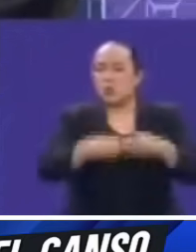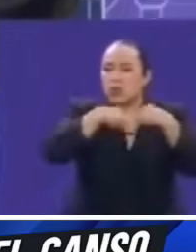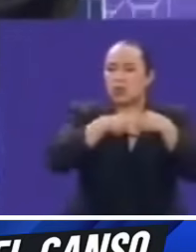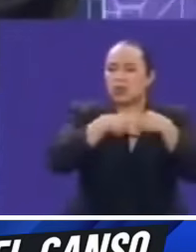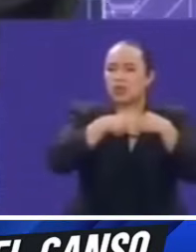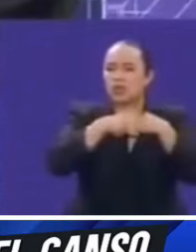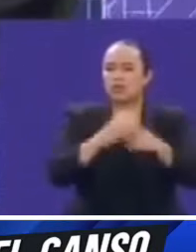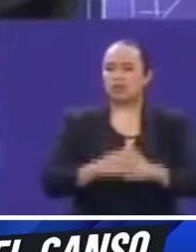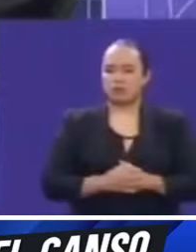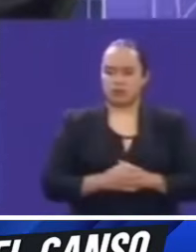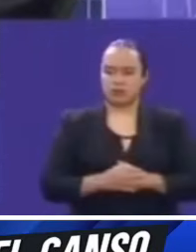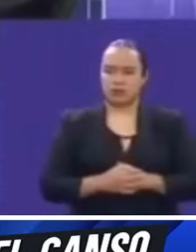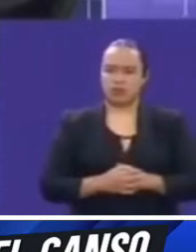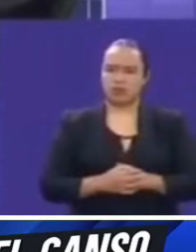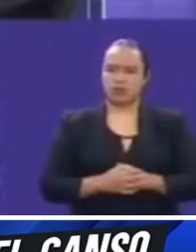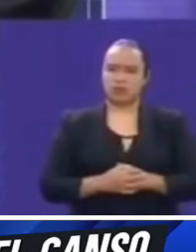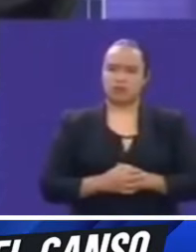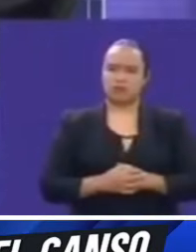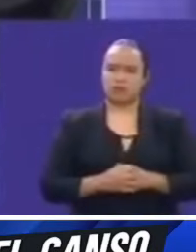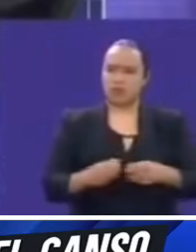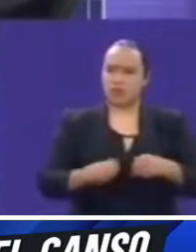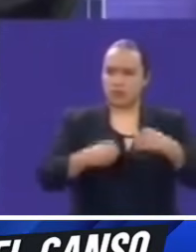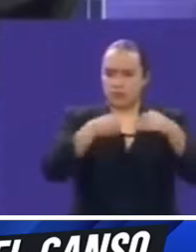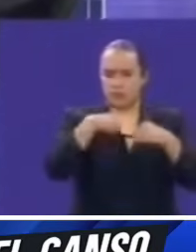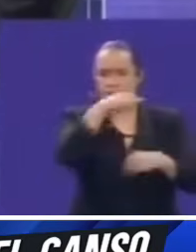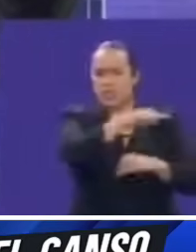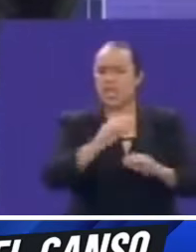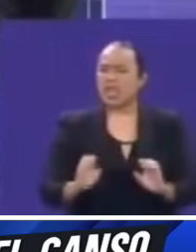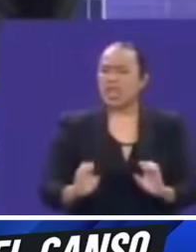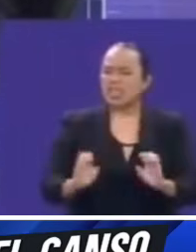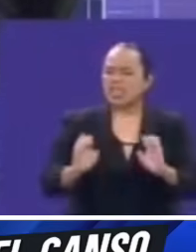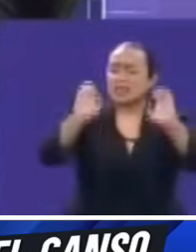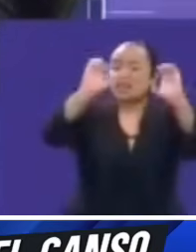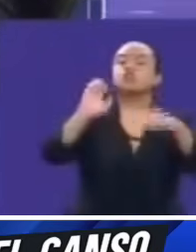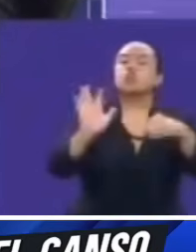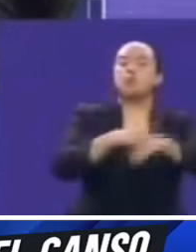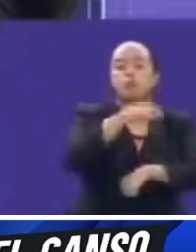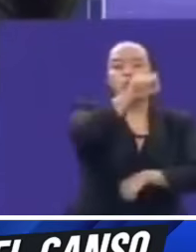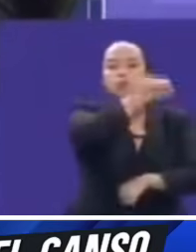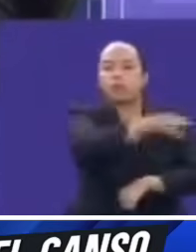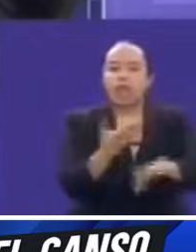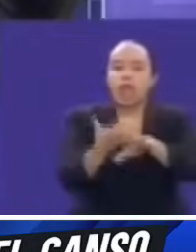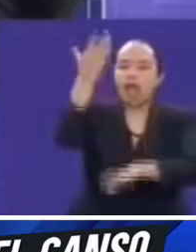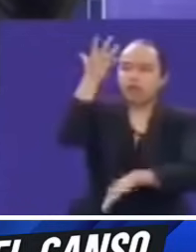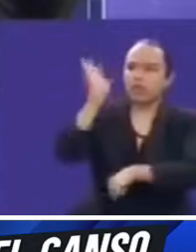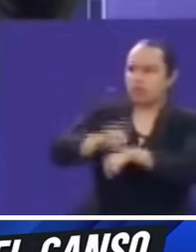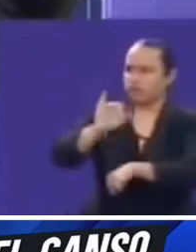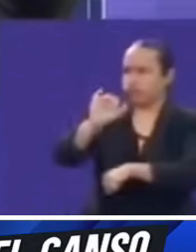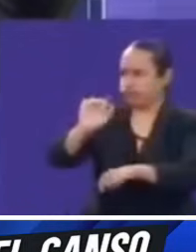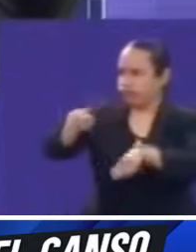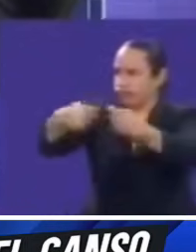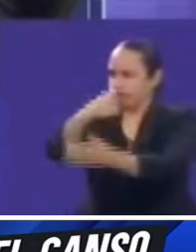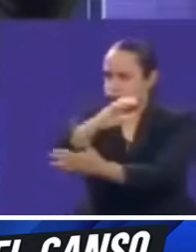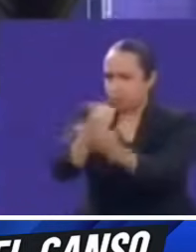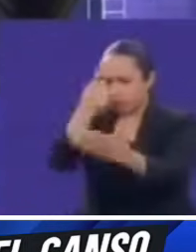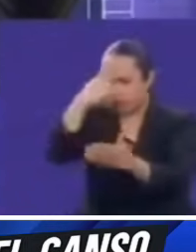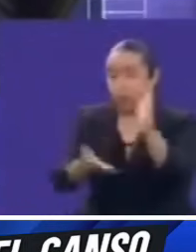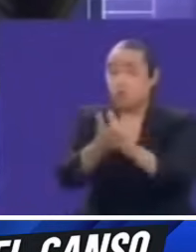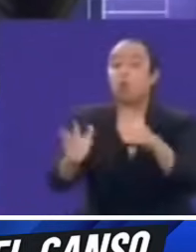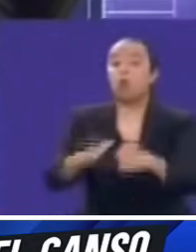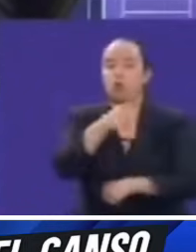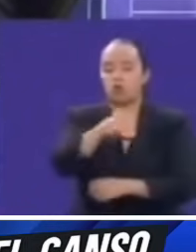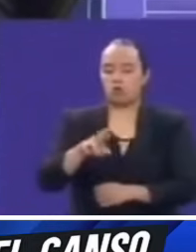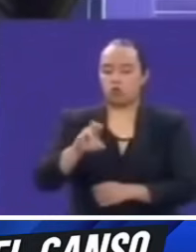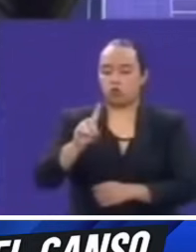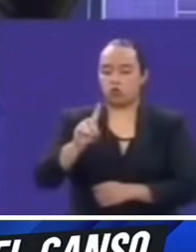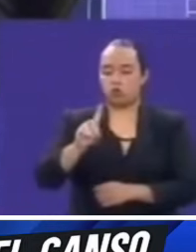vive en un eh en un edificio producto del Cártel inmobiliario porque el constructor Rodrigo